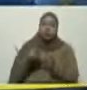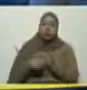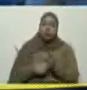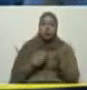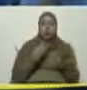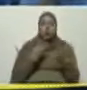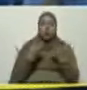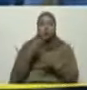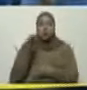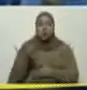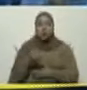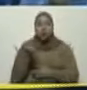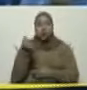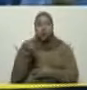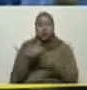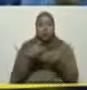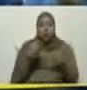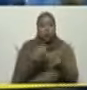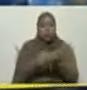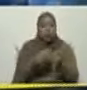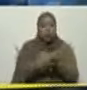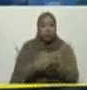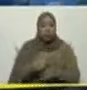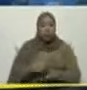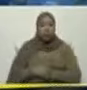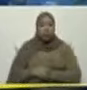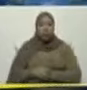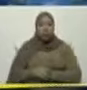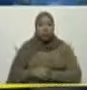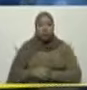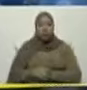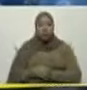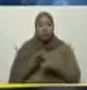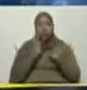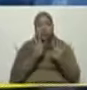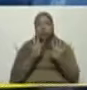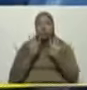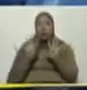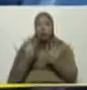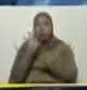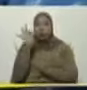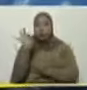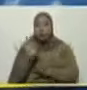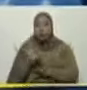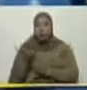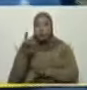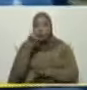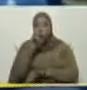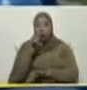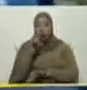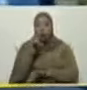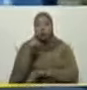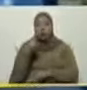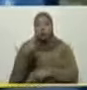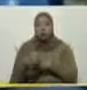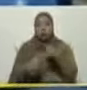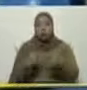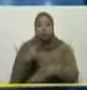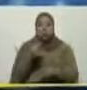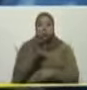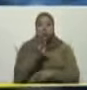99% del ingreso 99 de un año a otro de